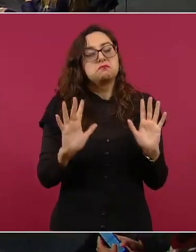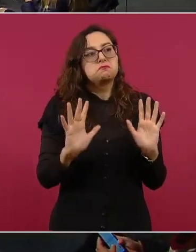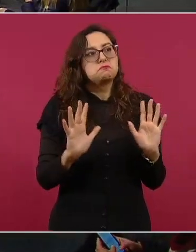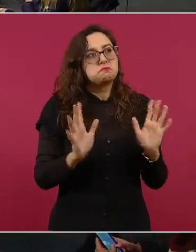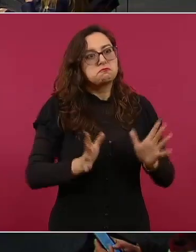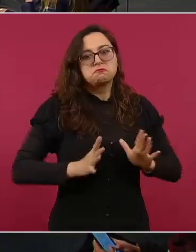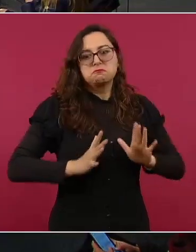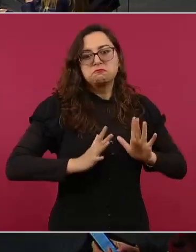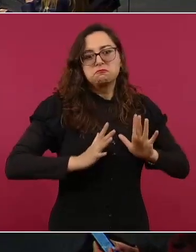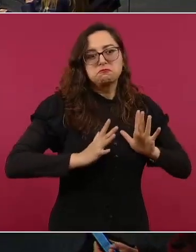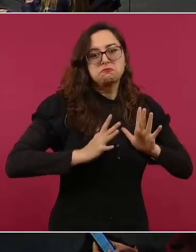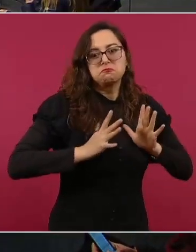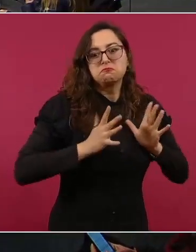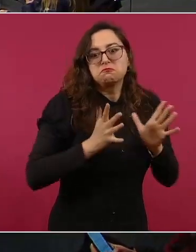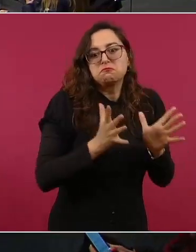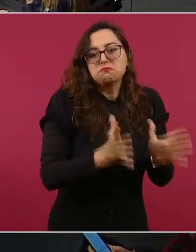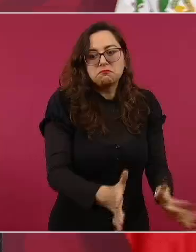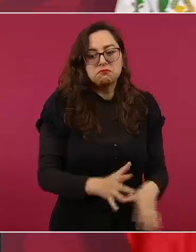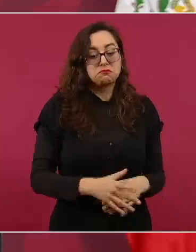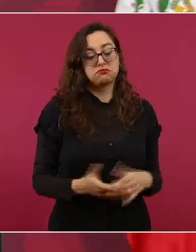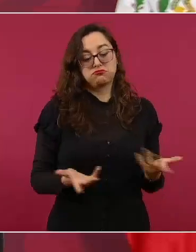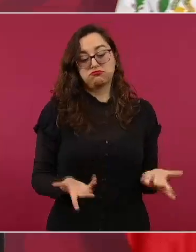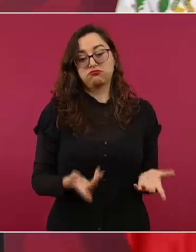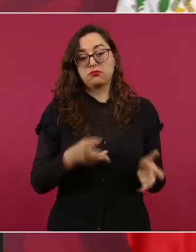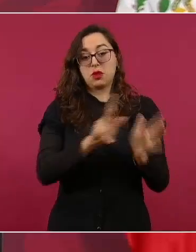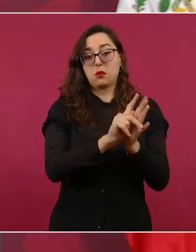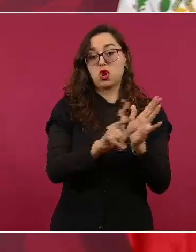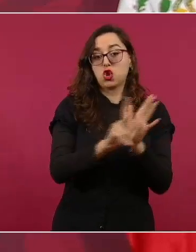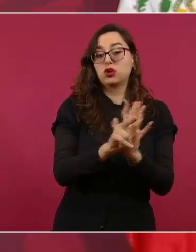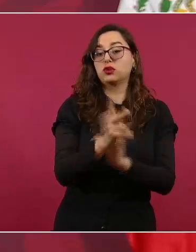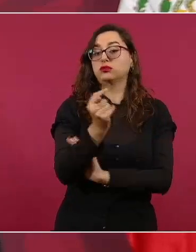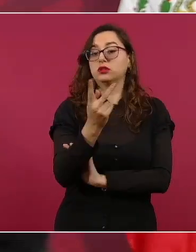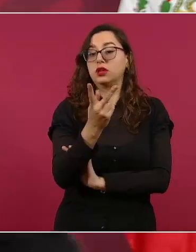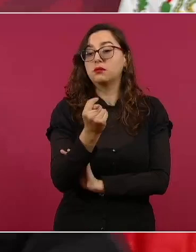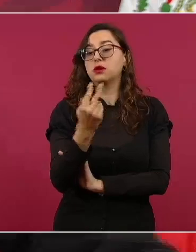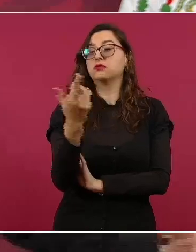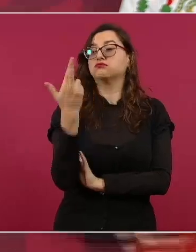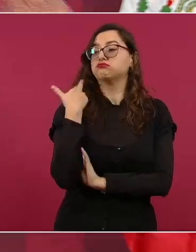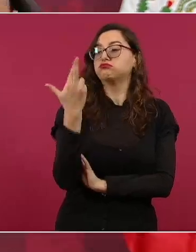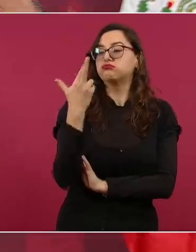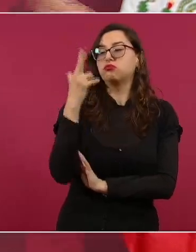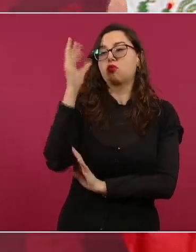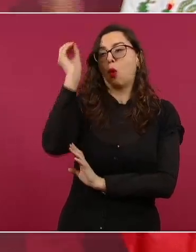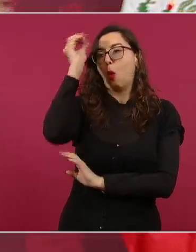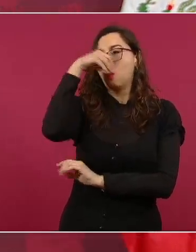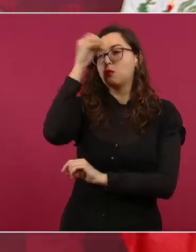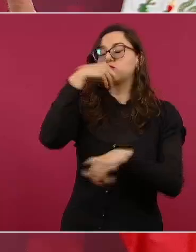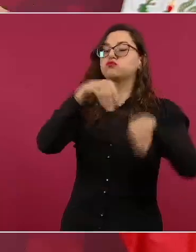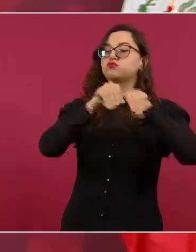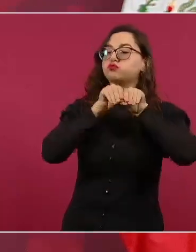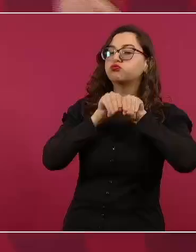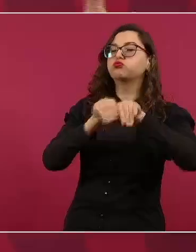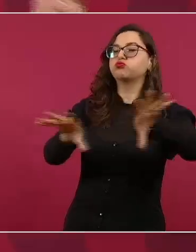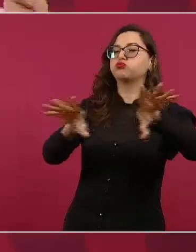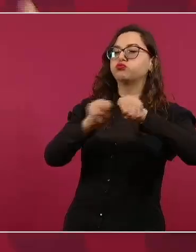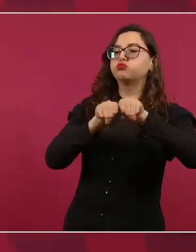y se formaba la llamada opinión pública. Y de repente vienen las redes